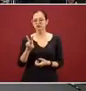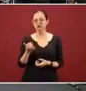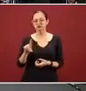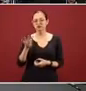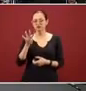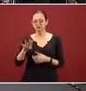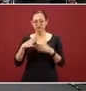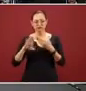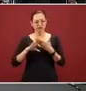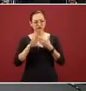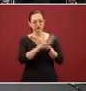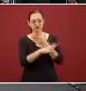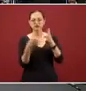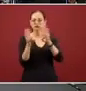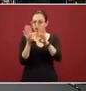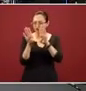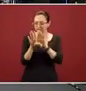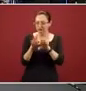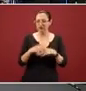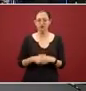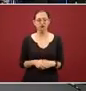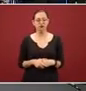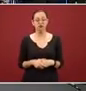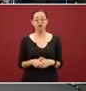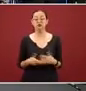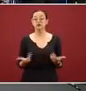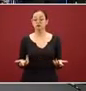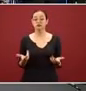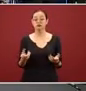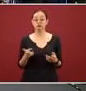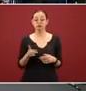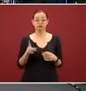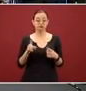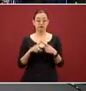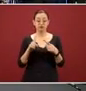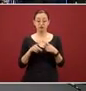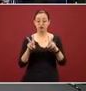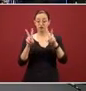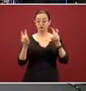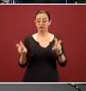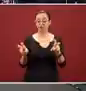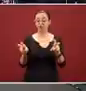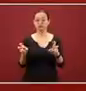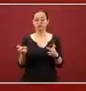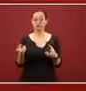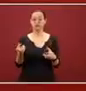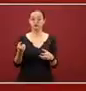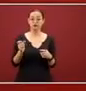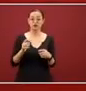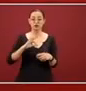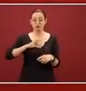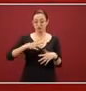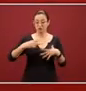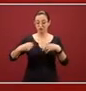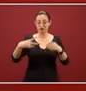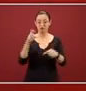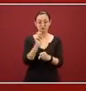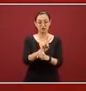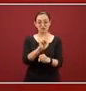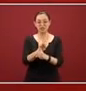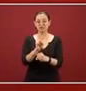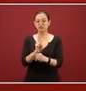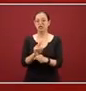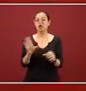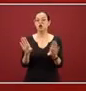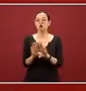Con mucho gusto. Sobre lo primero, es todo un tema muy interesante, cómo funciona la vigilancia epidemiológica. Lo